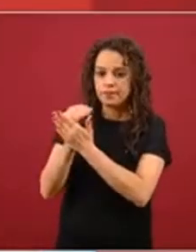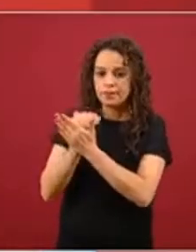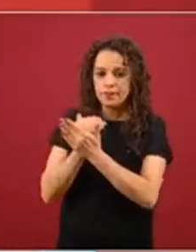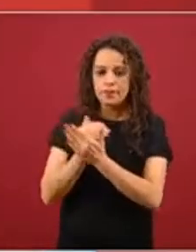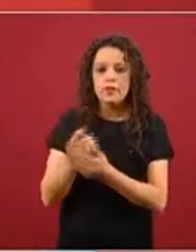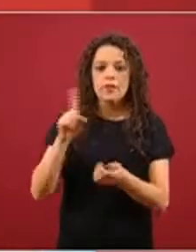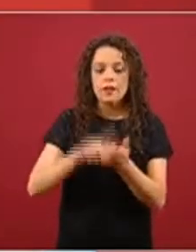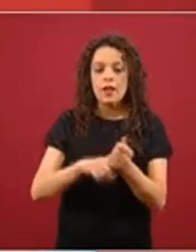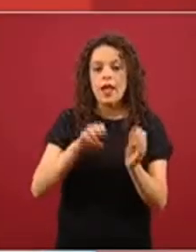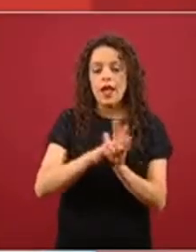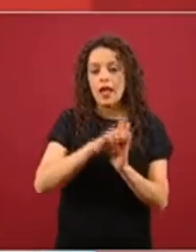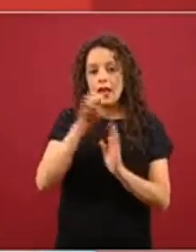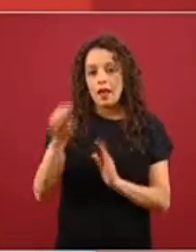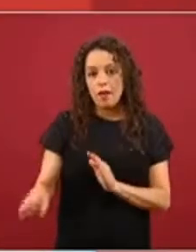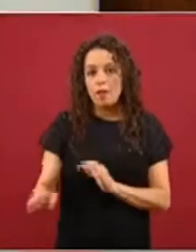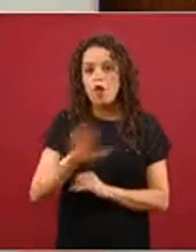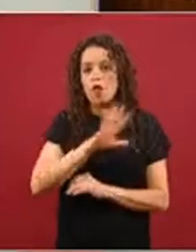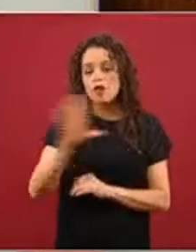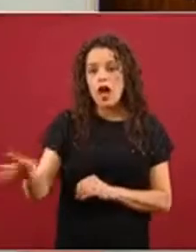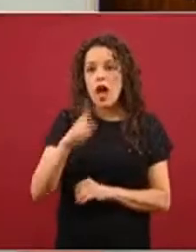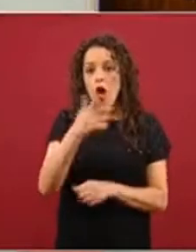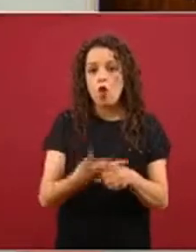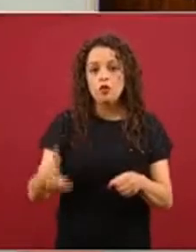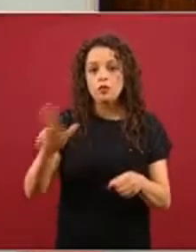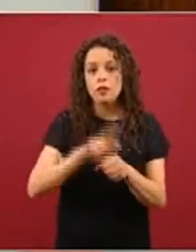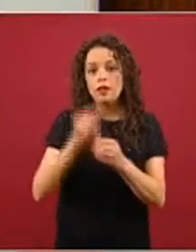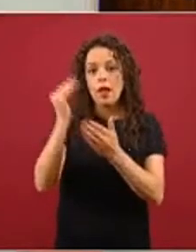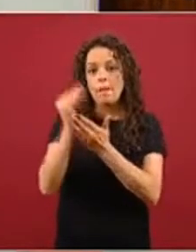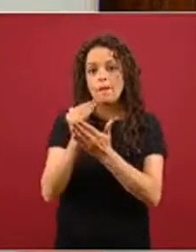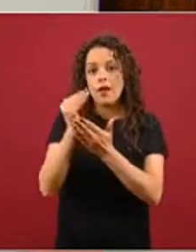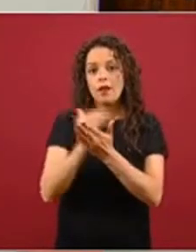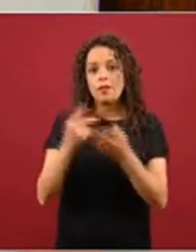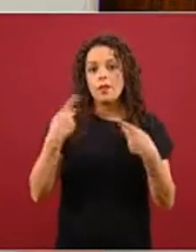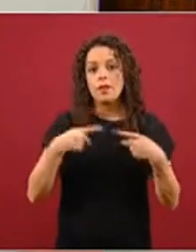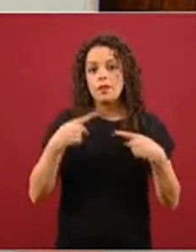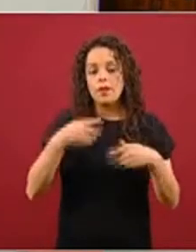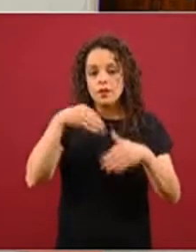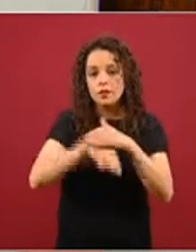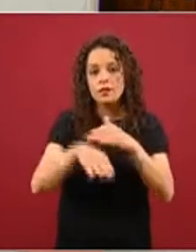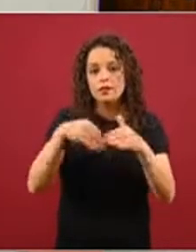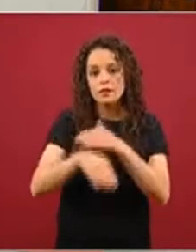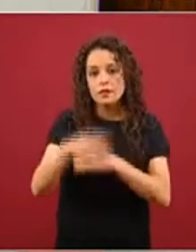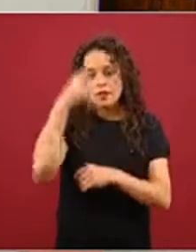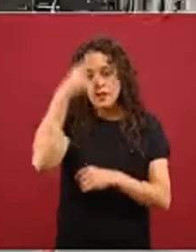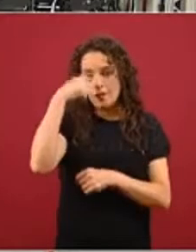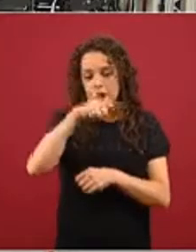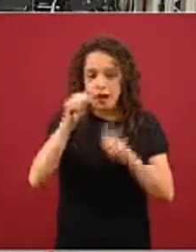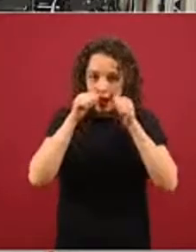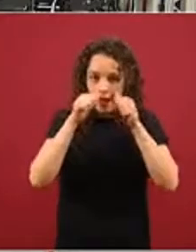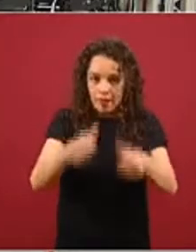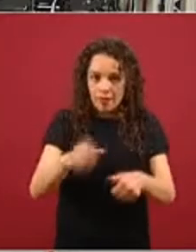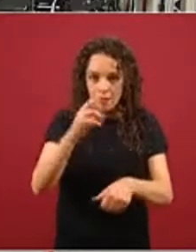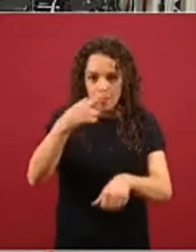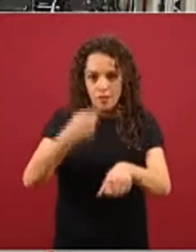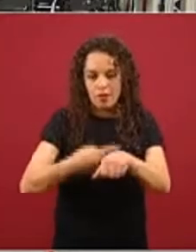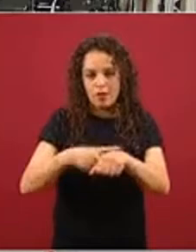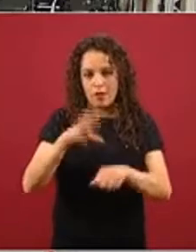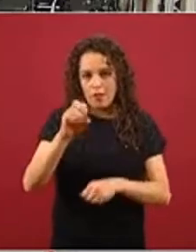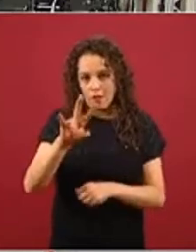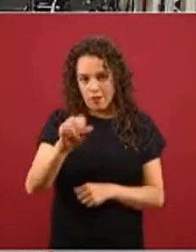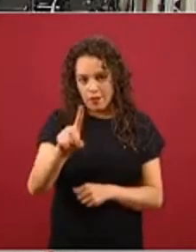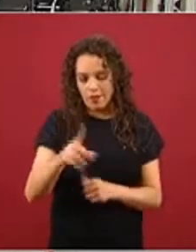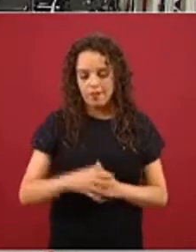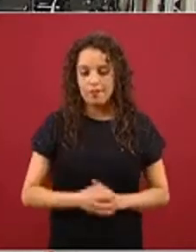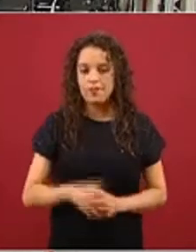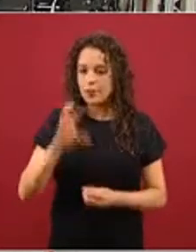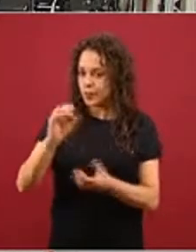desocupación de los hospitales. Gracias. Eso es. Gracias. Usted, por favor, y luego Carlos, si nos da tiempo. ¿Yo? No, ella,